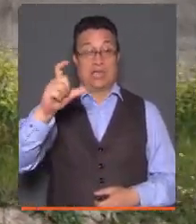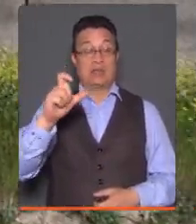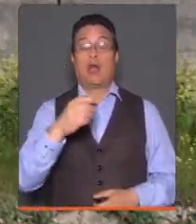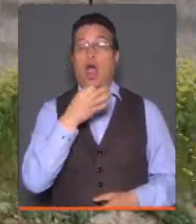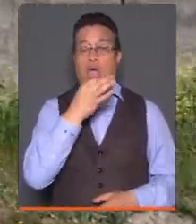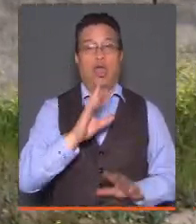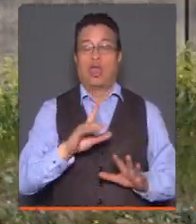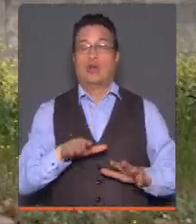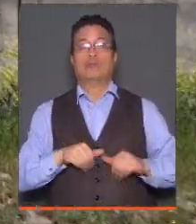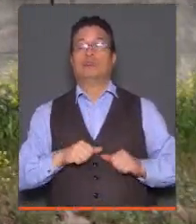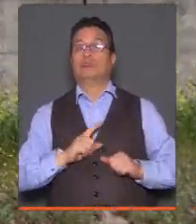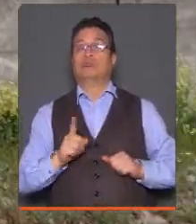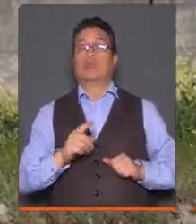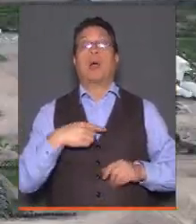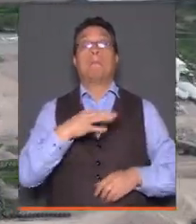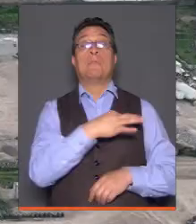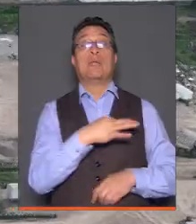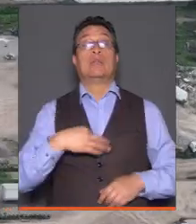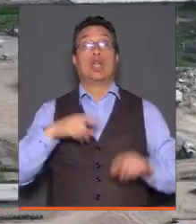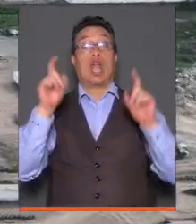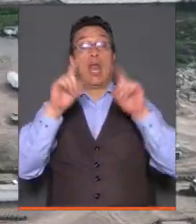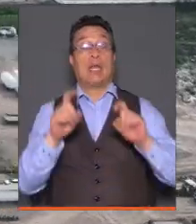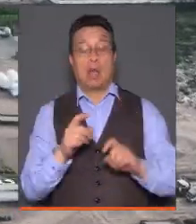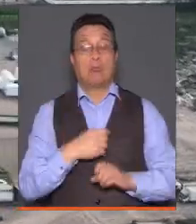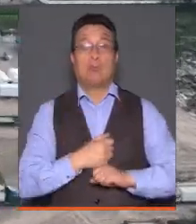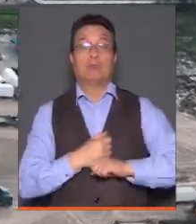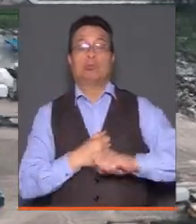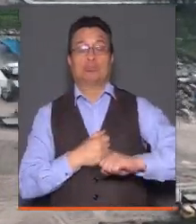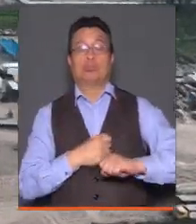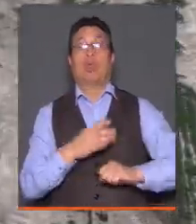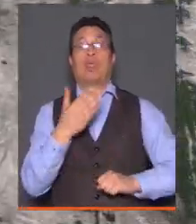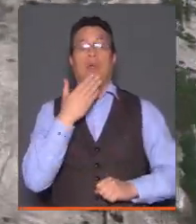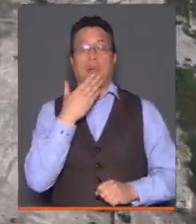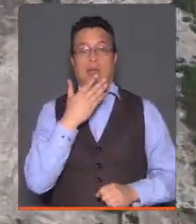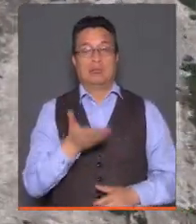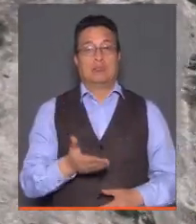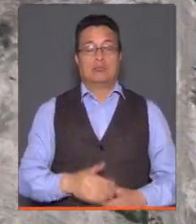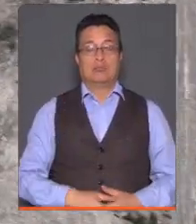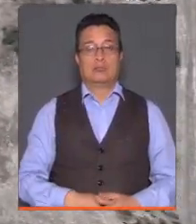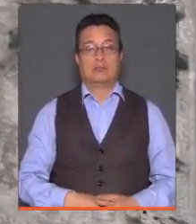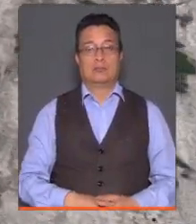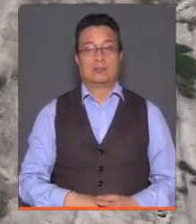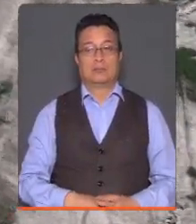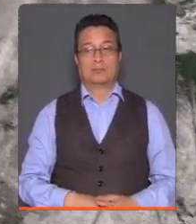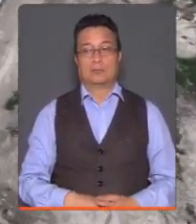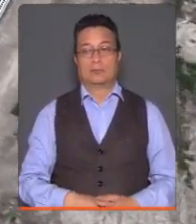tampoco el Ministerio de Energía, de quien depende el ente fiscalizador.